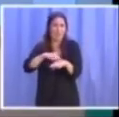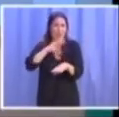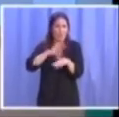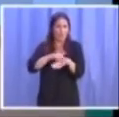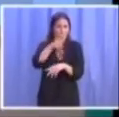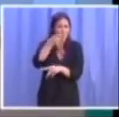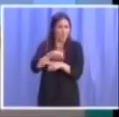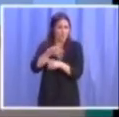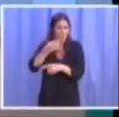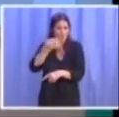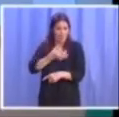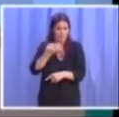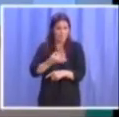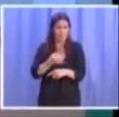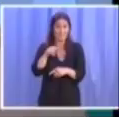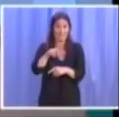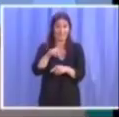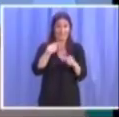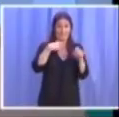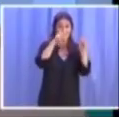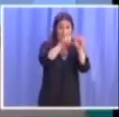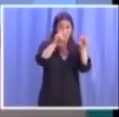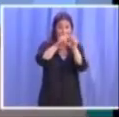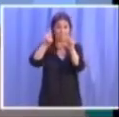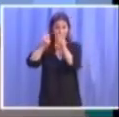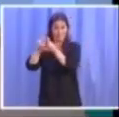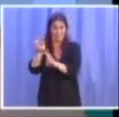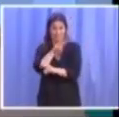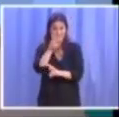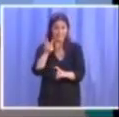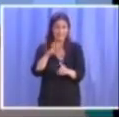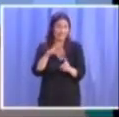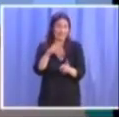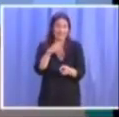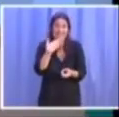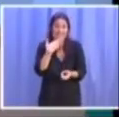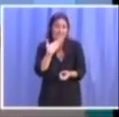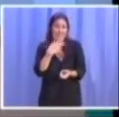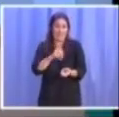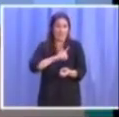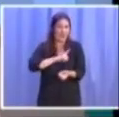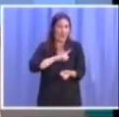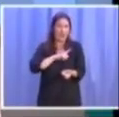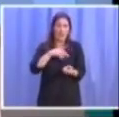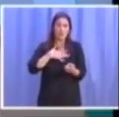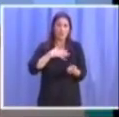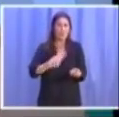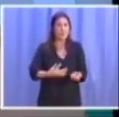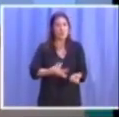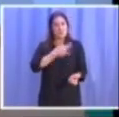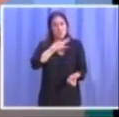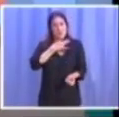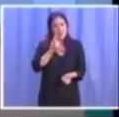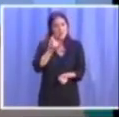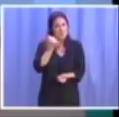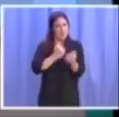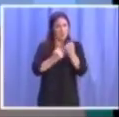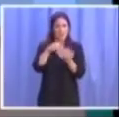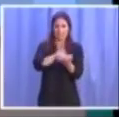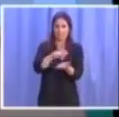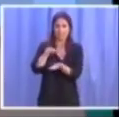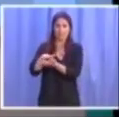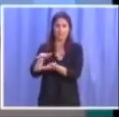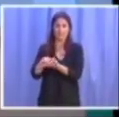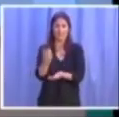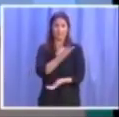obligación. Estas empresas tienen prácticamente hipotecado al ayuntamiento. Ninguno de los tres